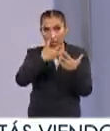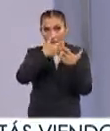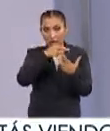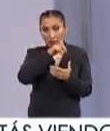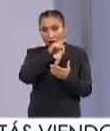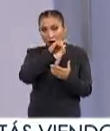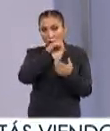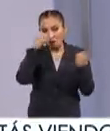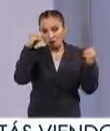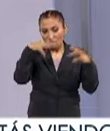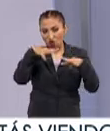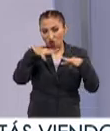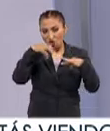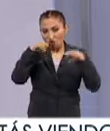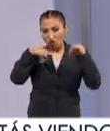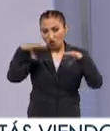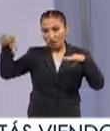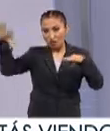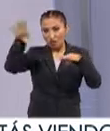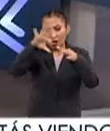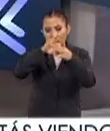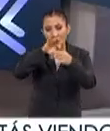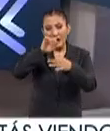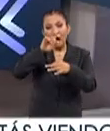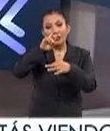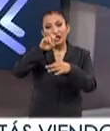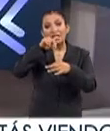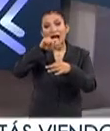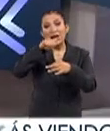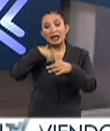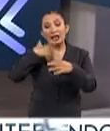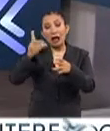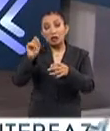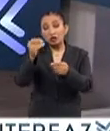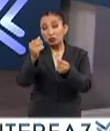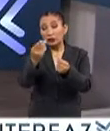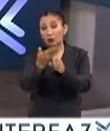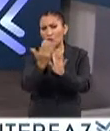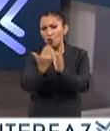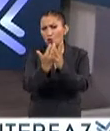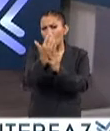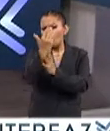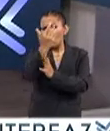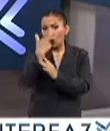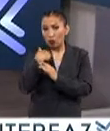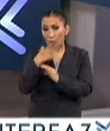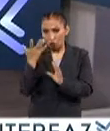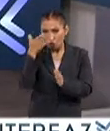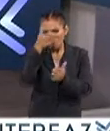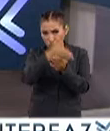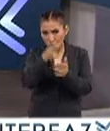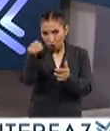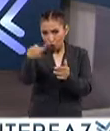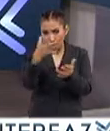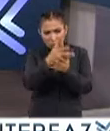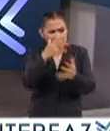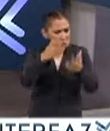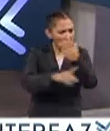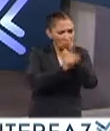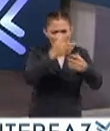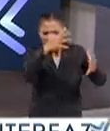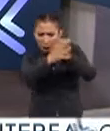nuestras neuronas se conectan y la adrenalina es un neurotransmisor muy alto. Entonces, cuando estás en una turba